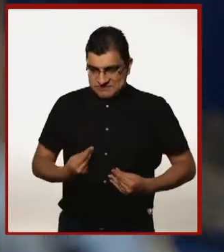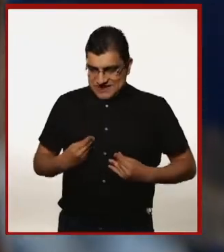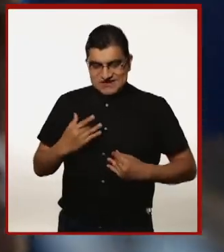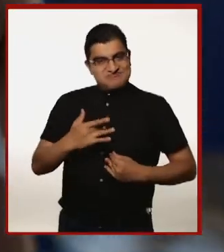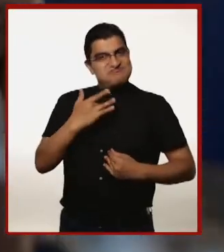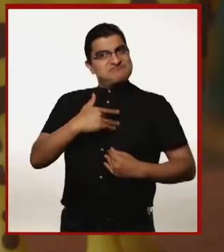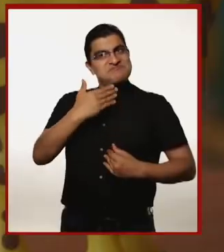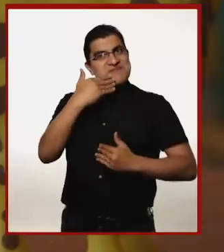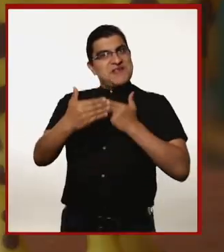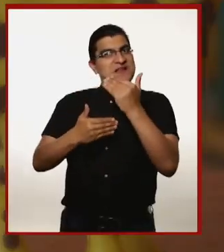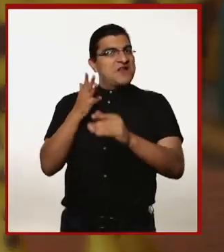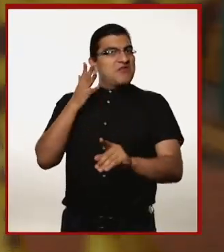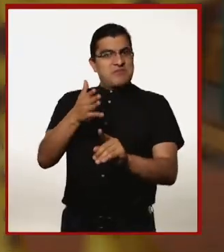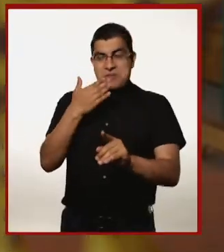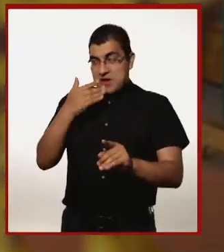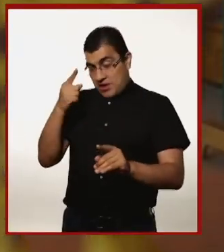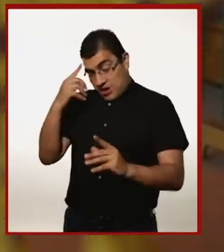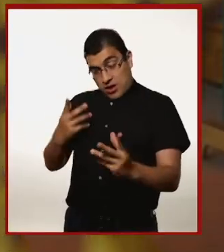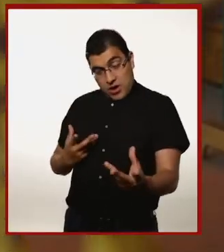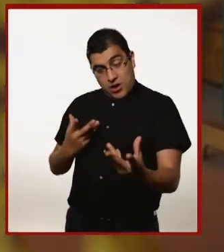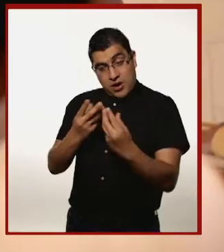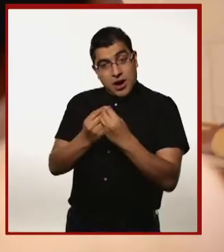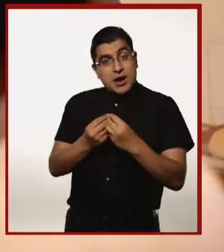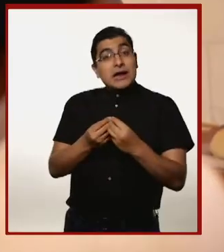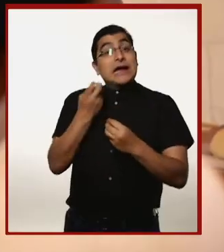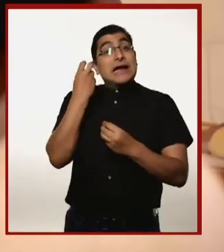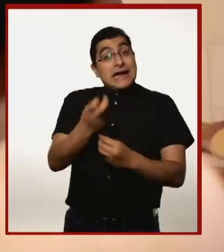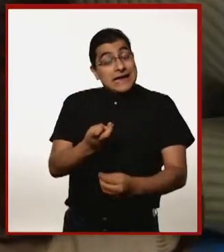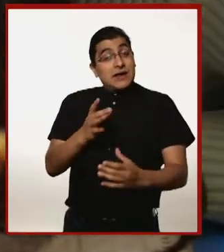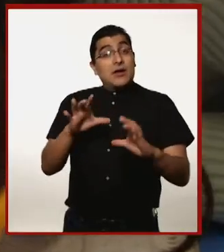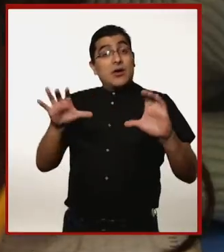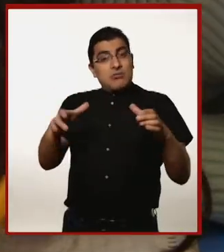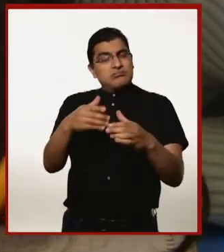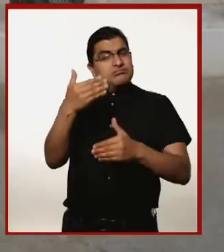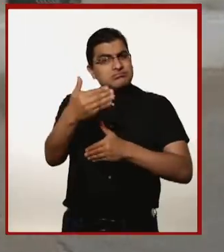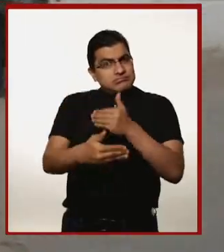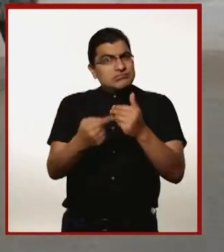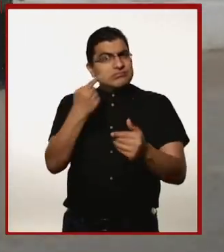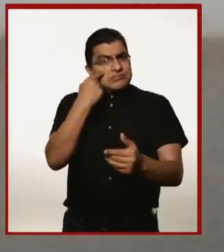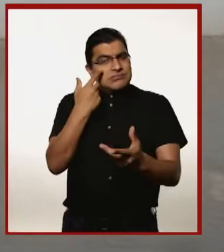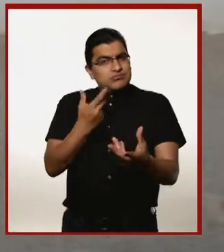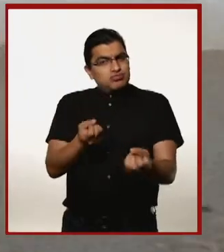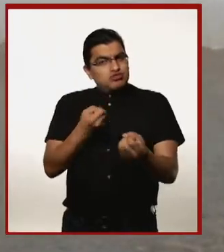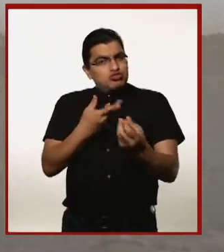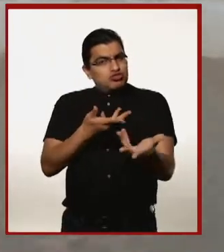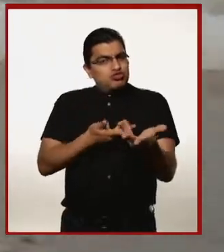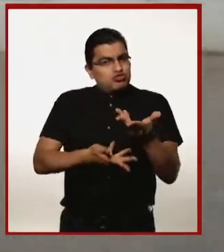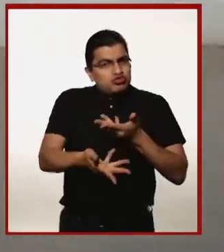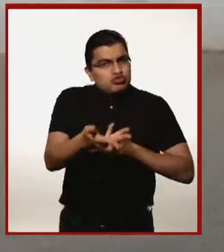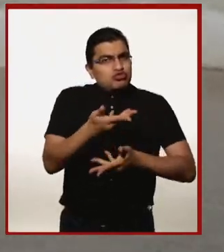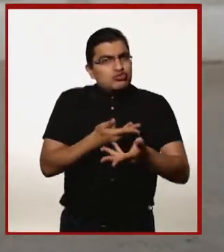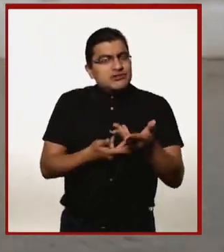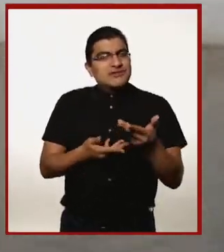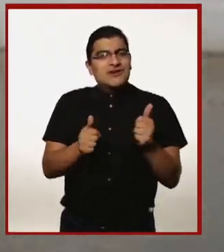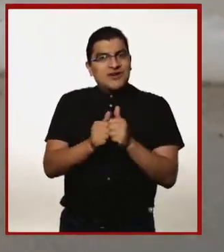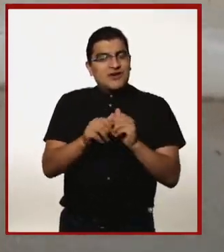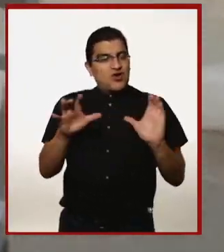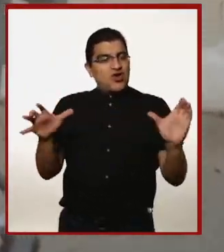de autorrealización, como diría este autor, pues forman parte de algo que permanentemente tenemos y que